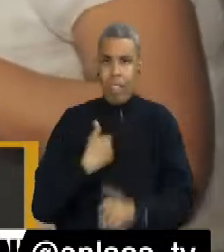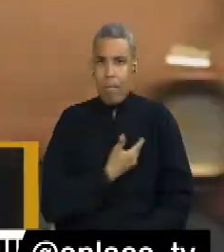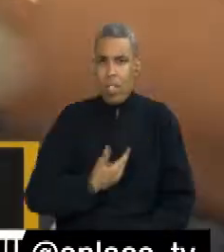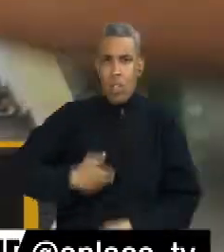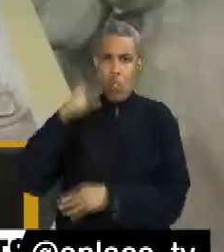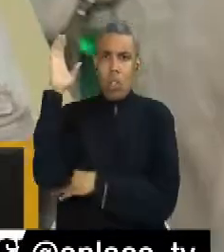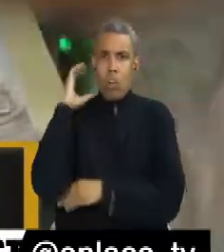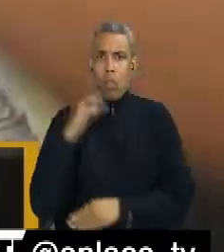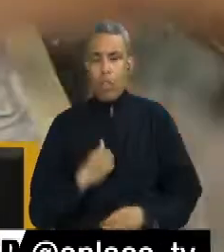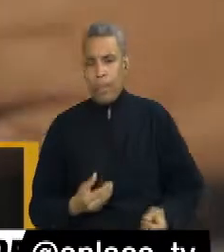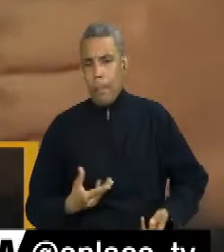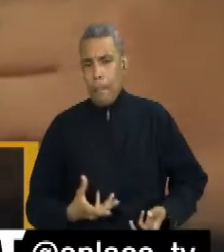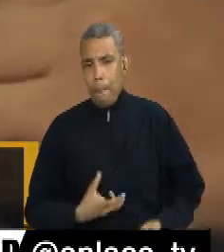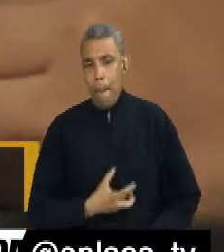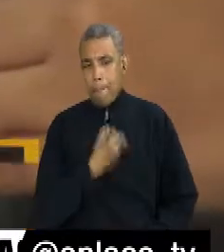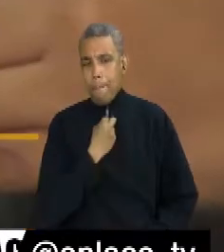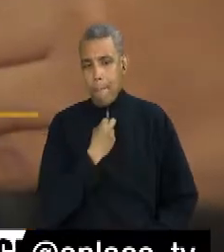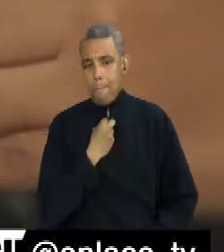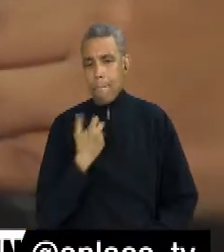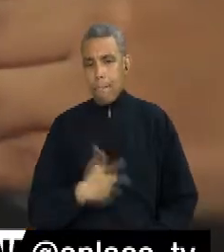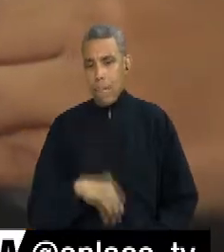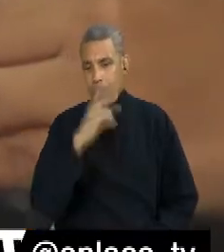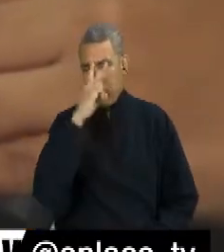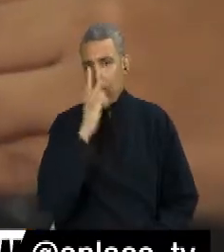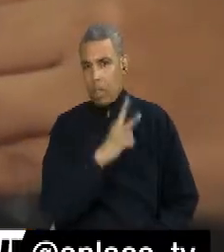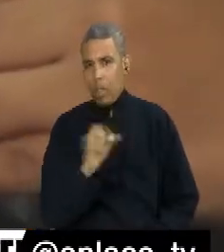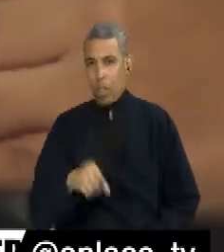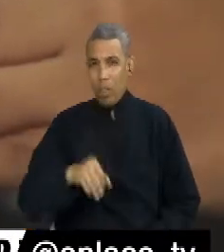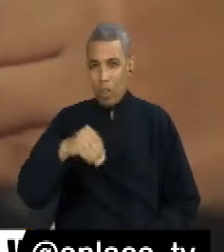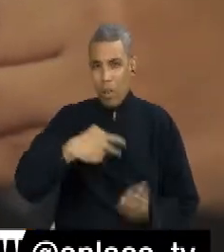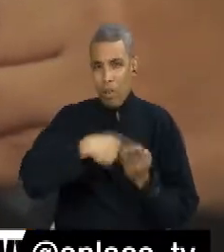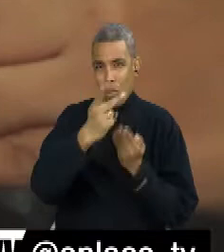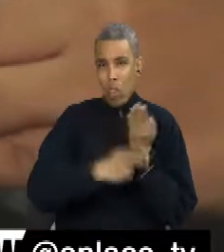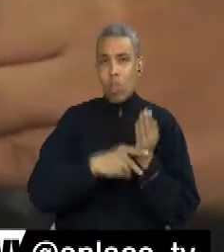escuche el reclamo popular para la realización del PMRB.